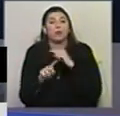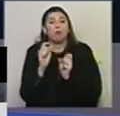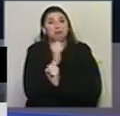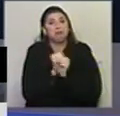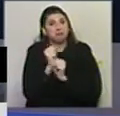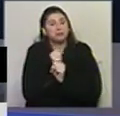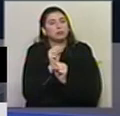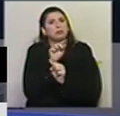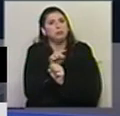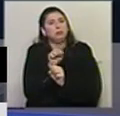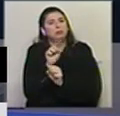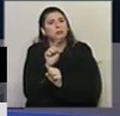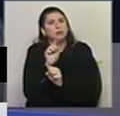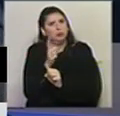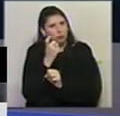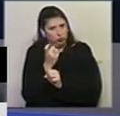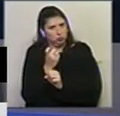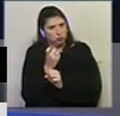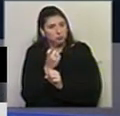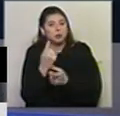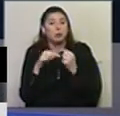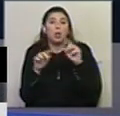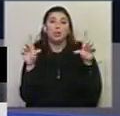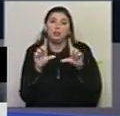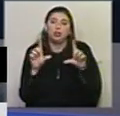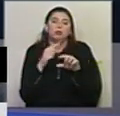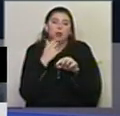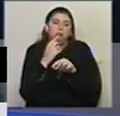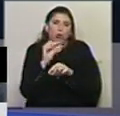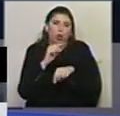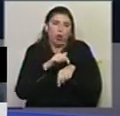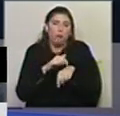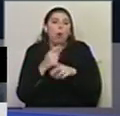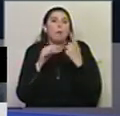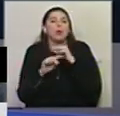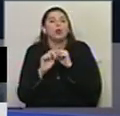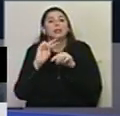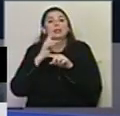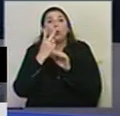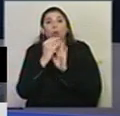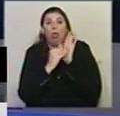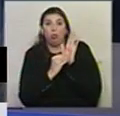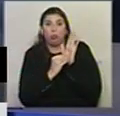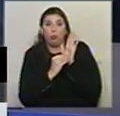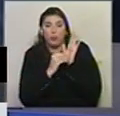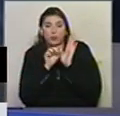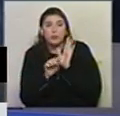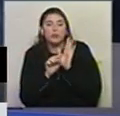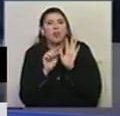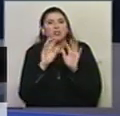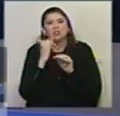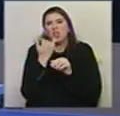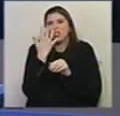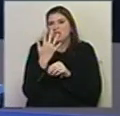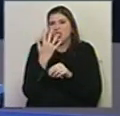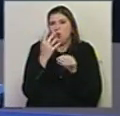es muy fuerte. Y un segundo dato, porque en televisión no tenemos todo el tiempo, es el dato de que desde hace ya 5 o 8 años que